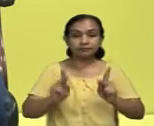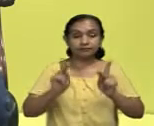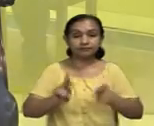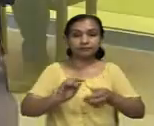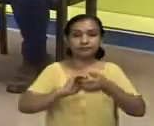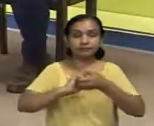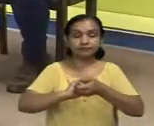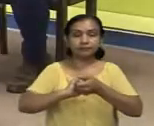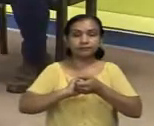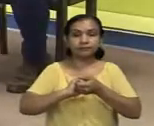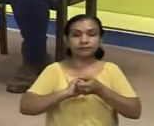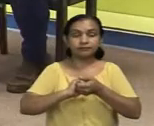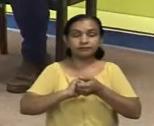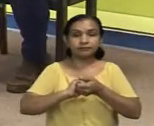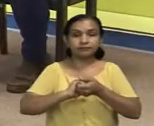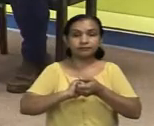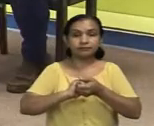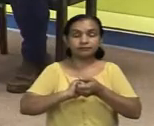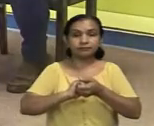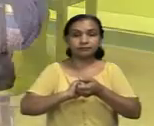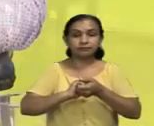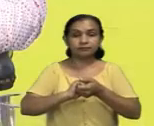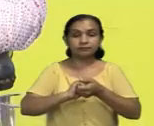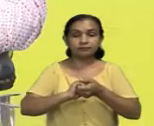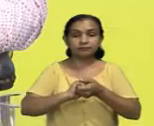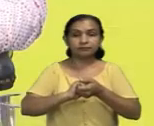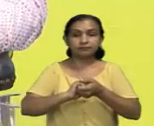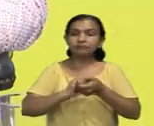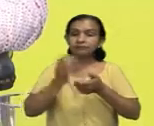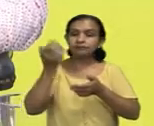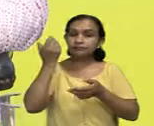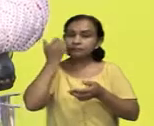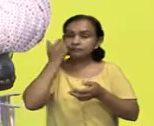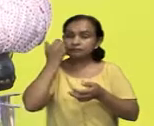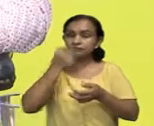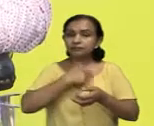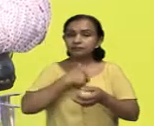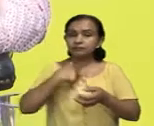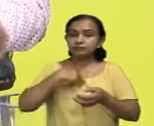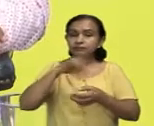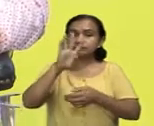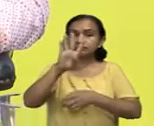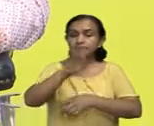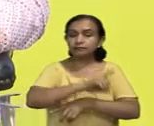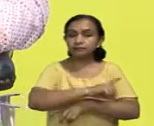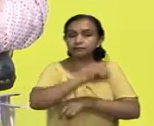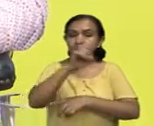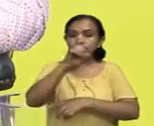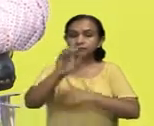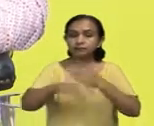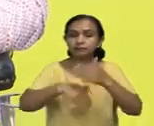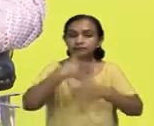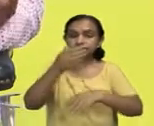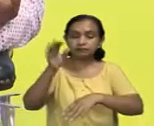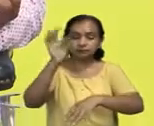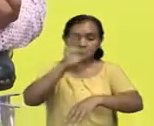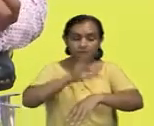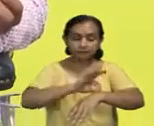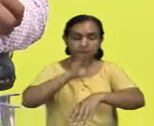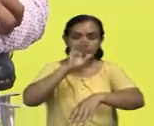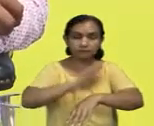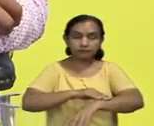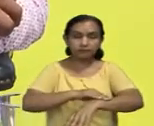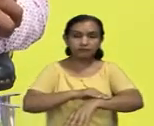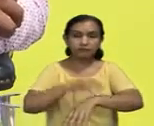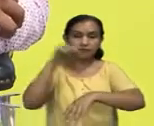televidentes, doctor, es que el efecto del virus se da 4 días después de que el zancudo haya infectado a la